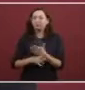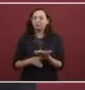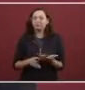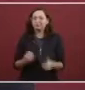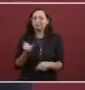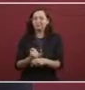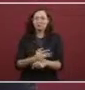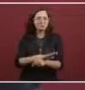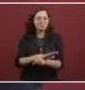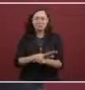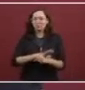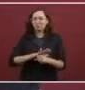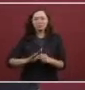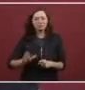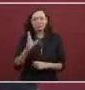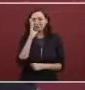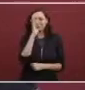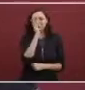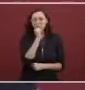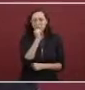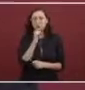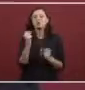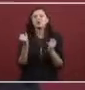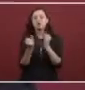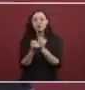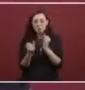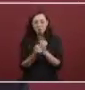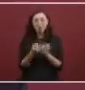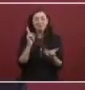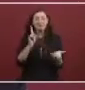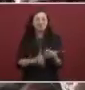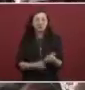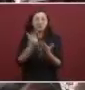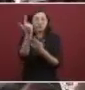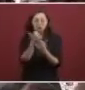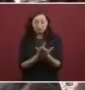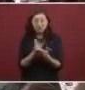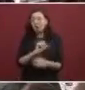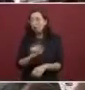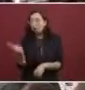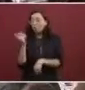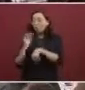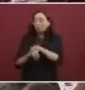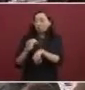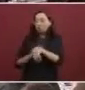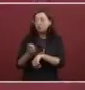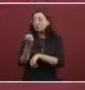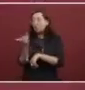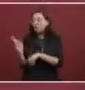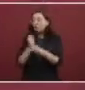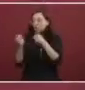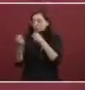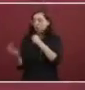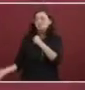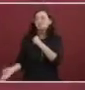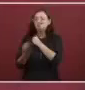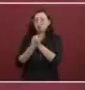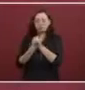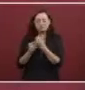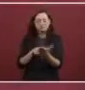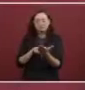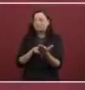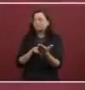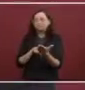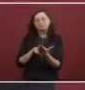Sí. Hay otros amigos que en momentos también difíciles nos han ayudado y vienen ahí, y